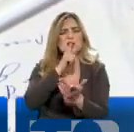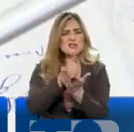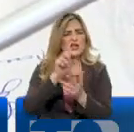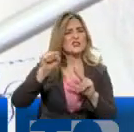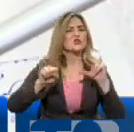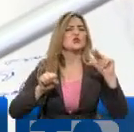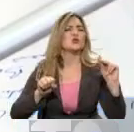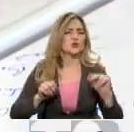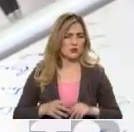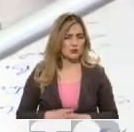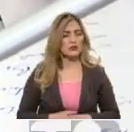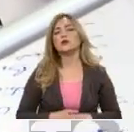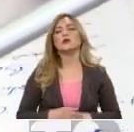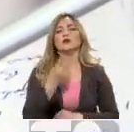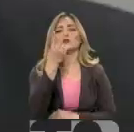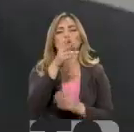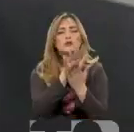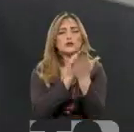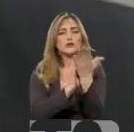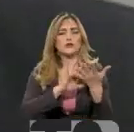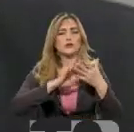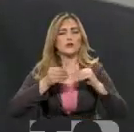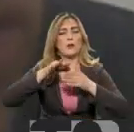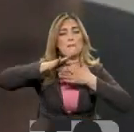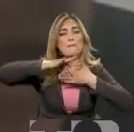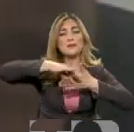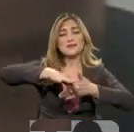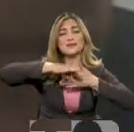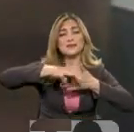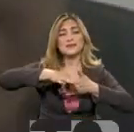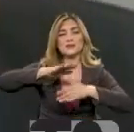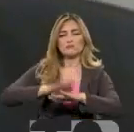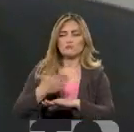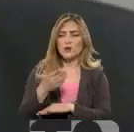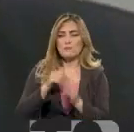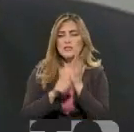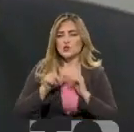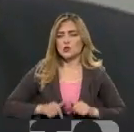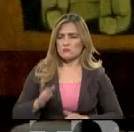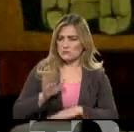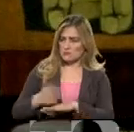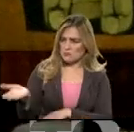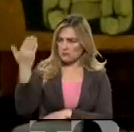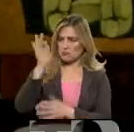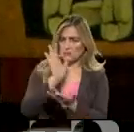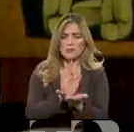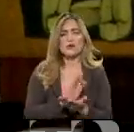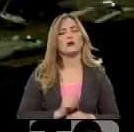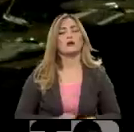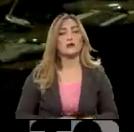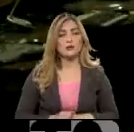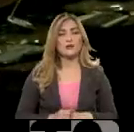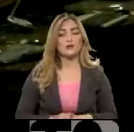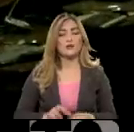existe. Hay dos proyectos de resolución pendientes que buscan la comparecencia del ministro de Salud. Sin embargo, tras